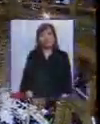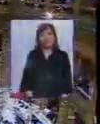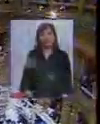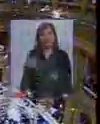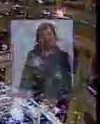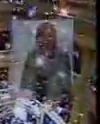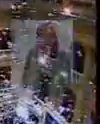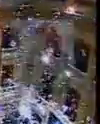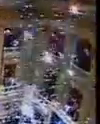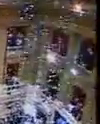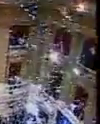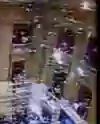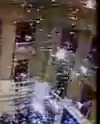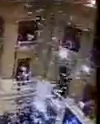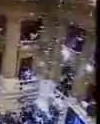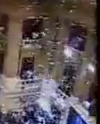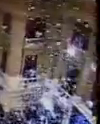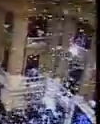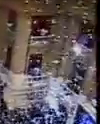tribunal ejecutivo.